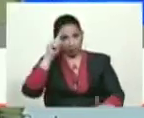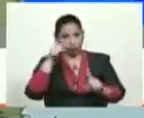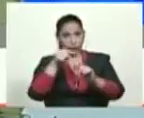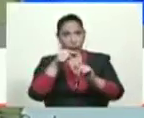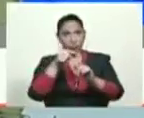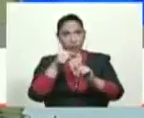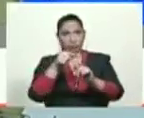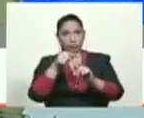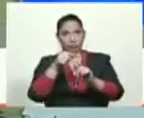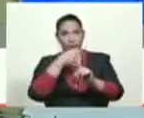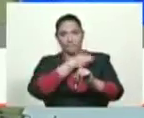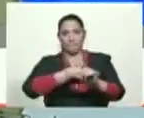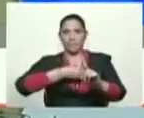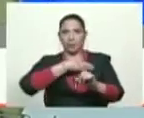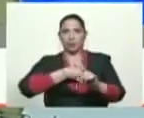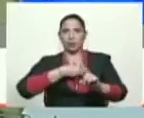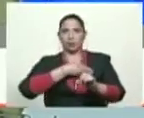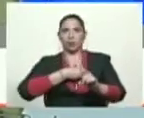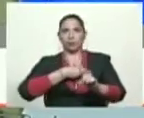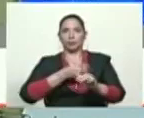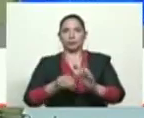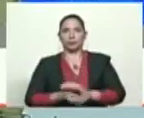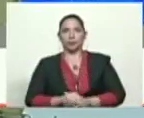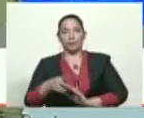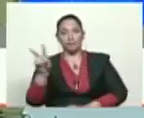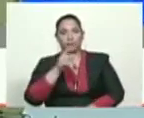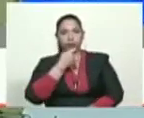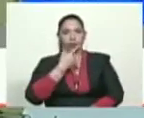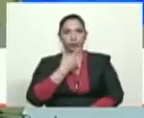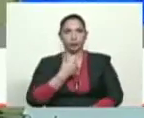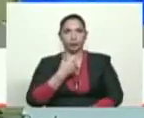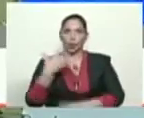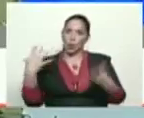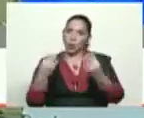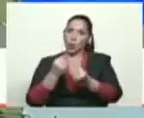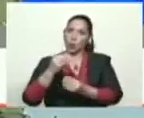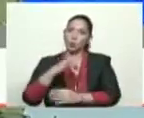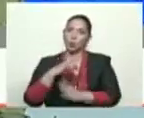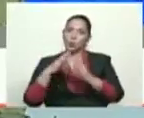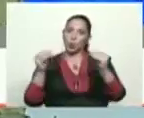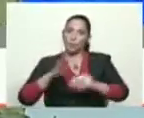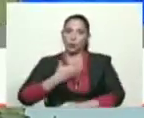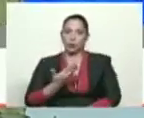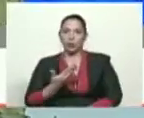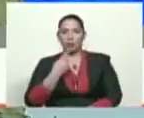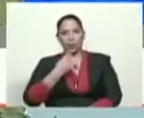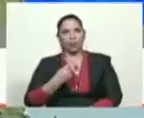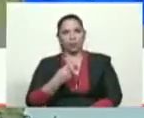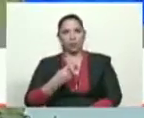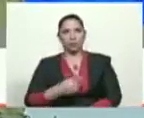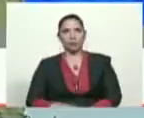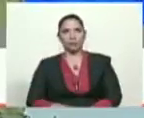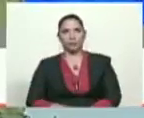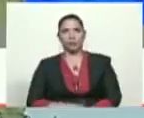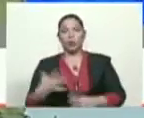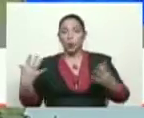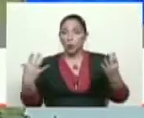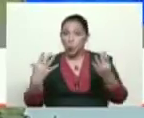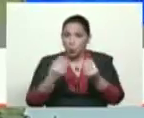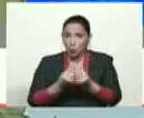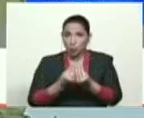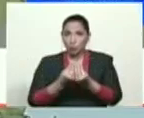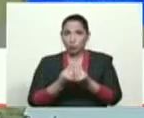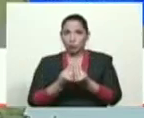la misión venezuela bella juntos todo es posible lo dice la consigna juntos